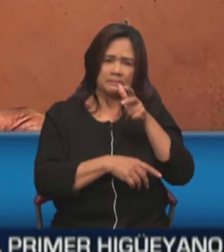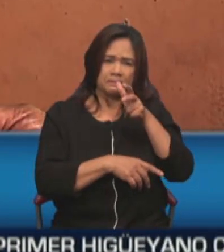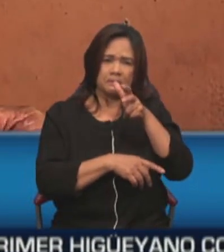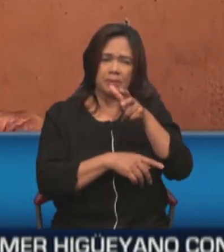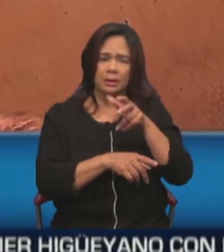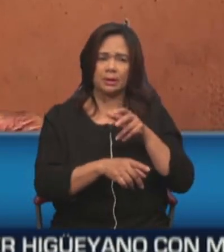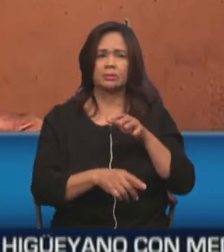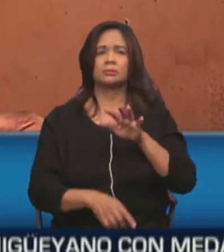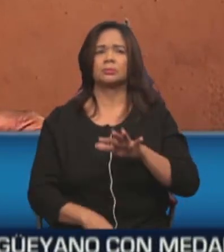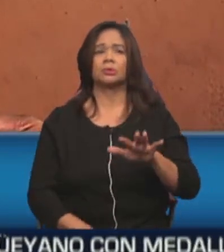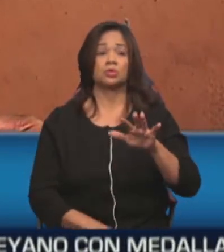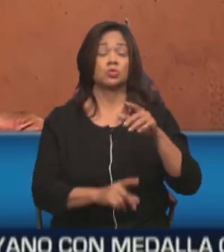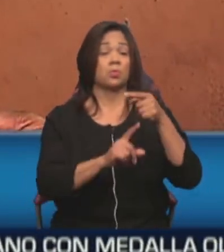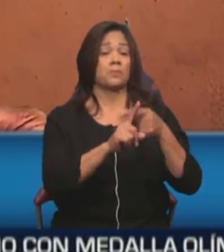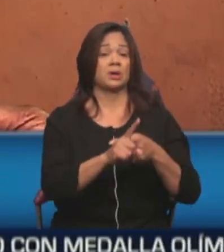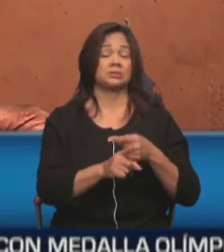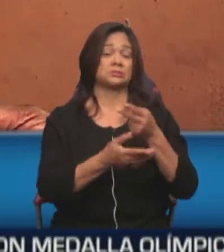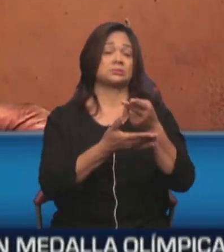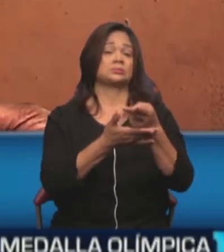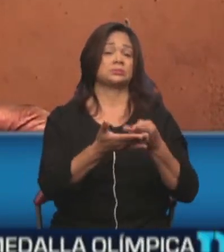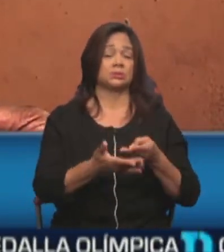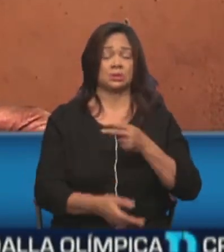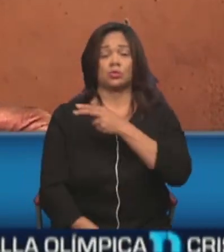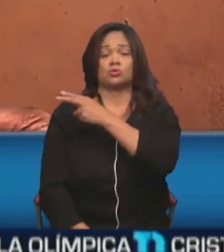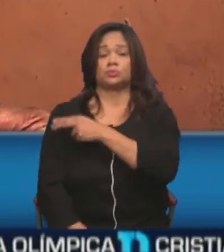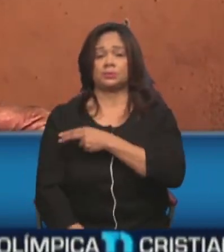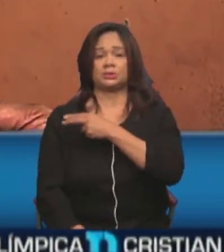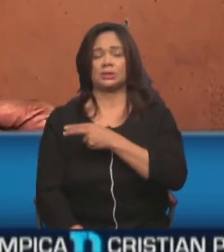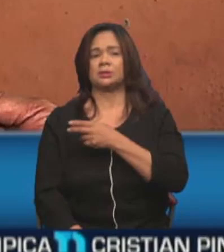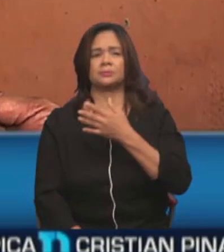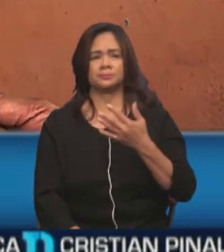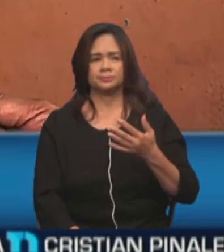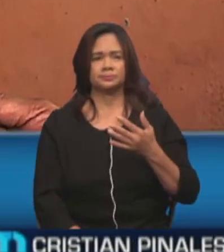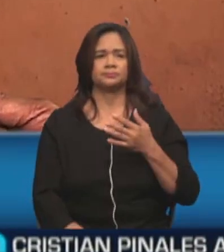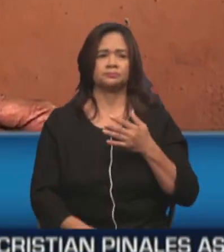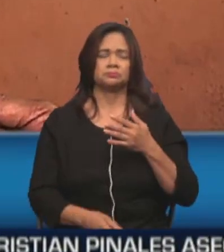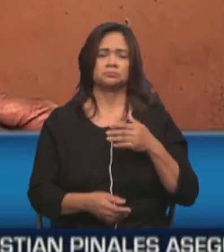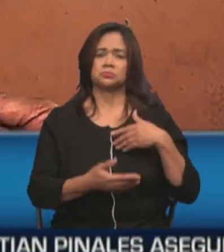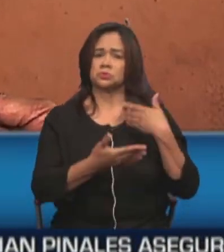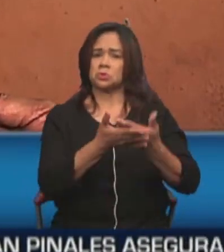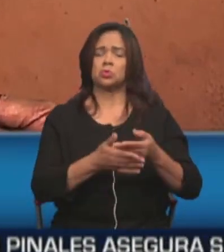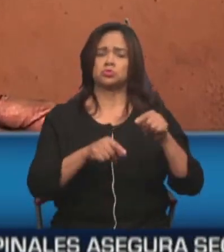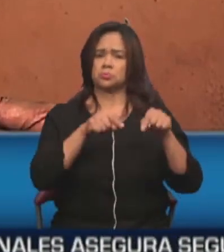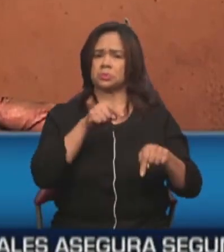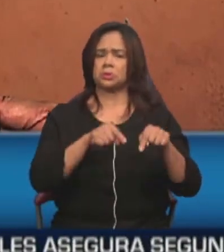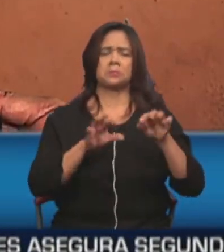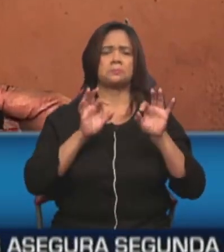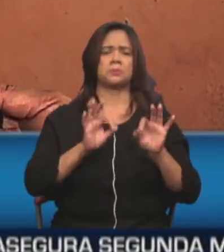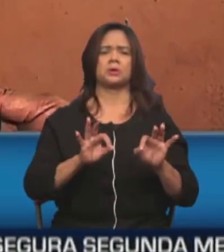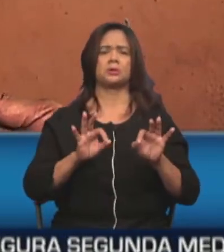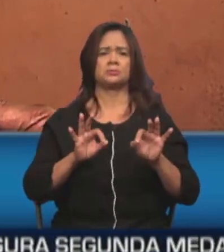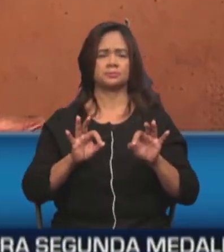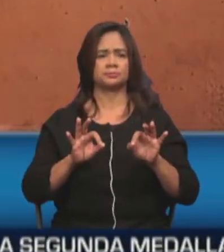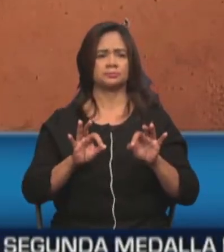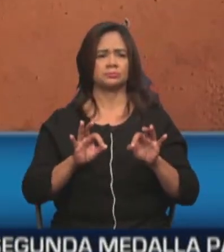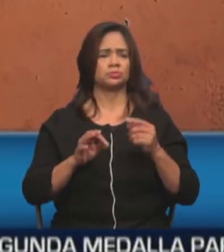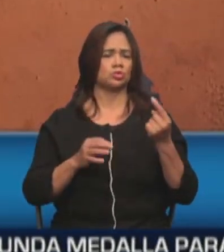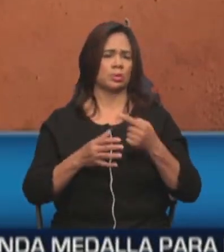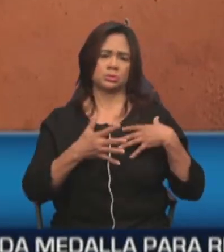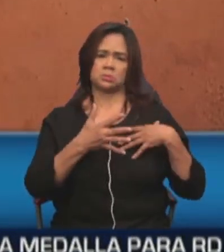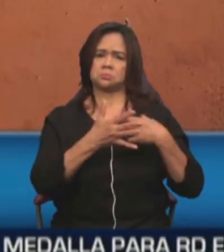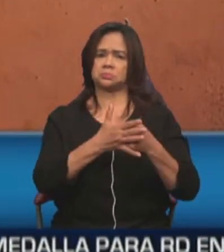Tenían aproximadamente un mes en el Moscoso Puello y mi hermano llegó con su pie bien. Mi hermano solamente lo que llegó fue con una